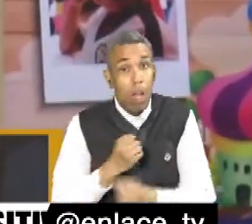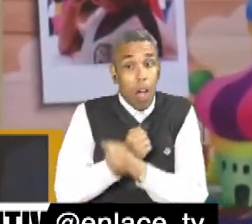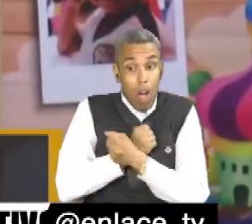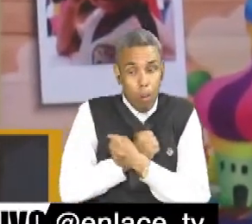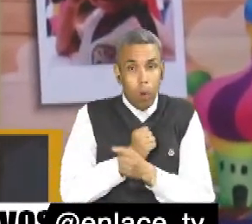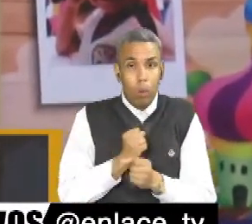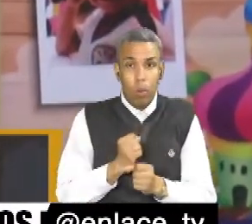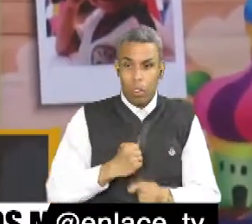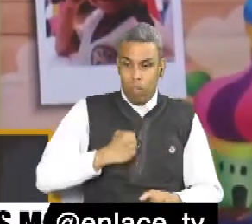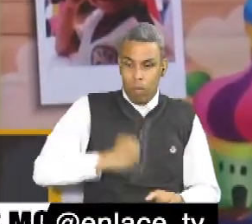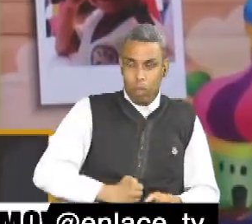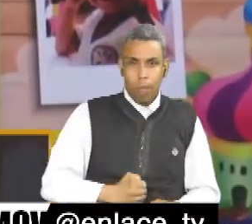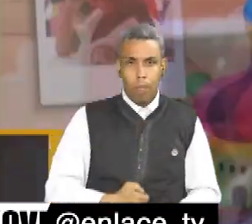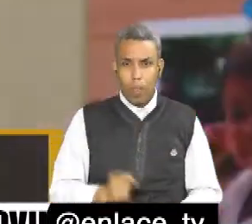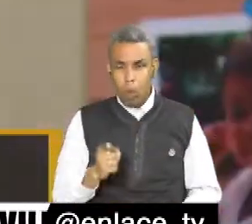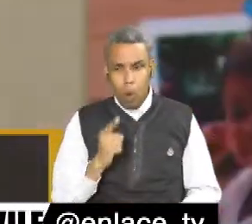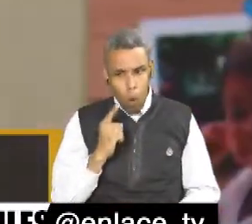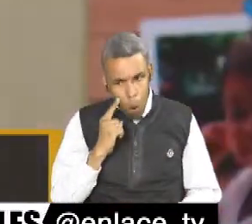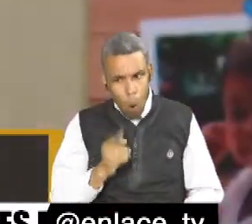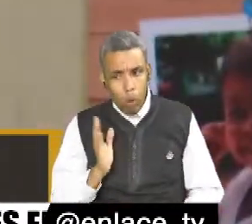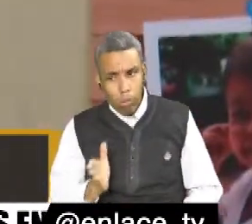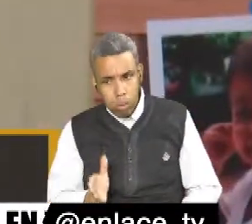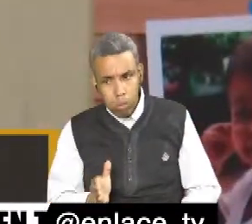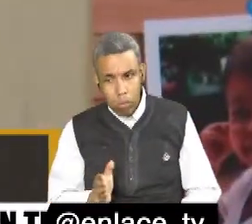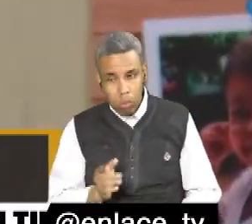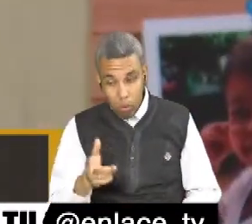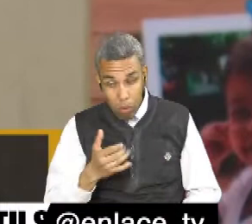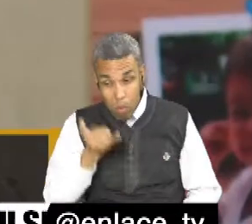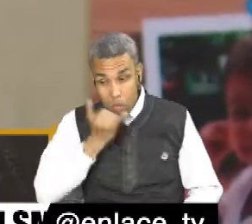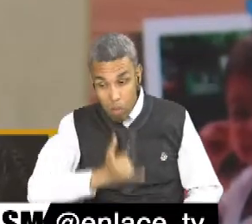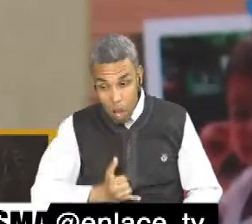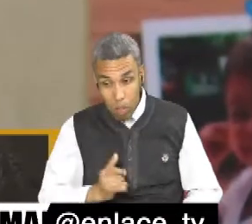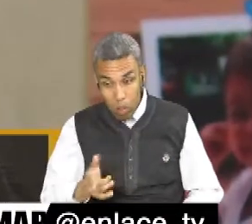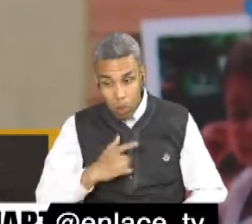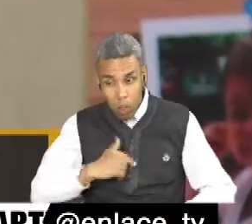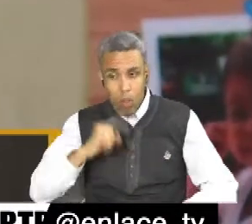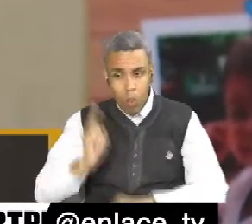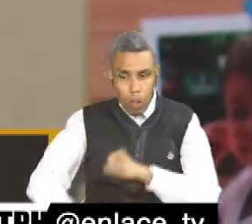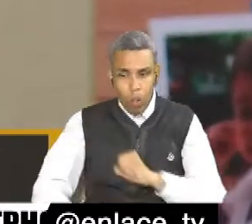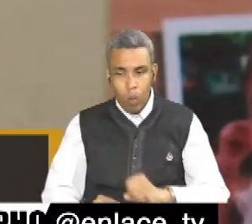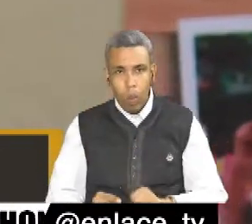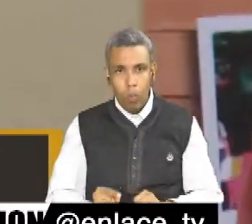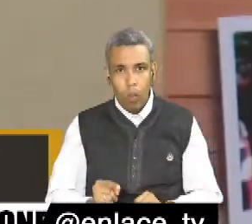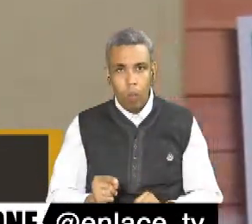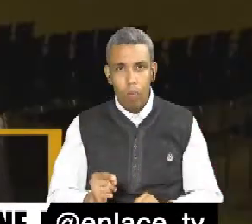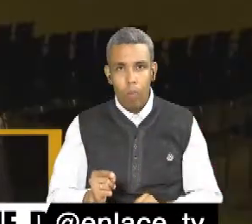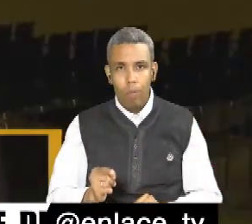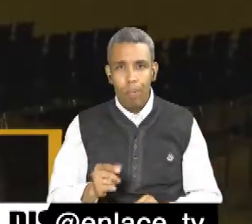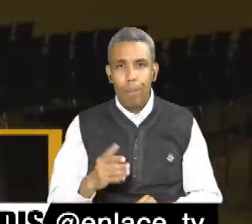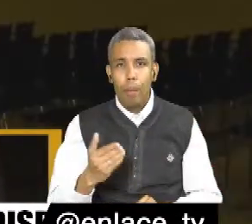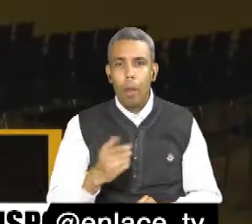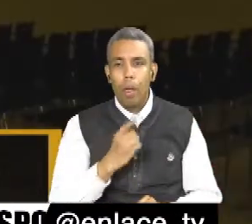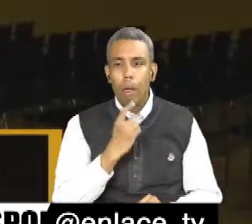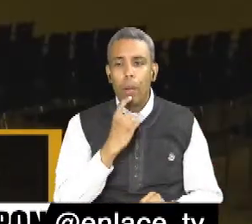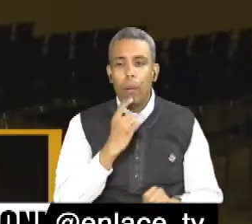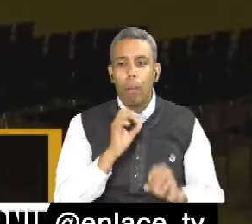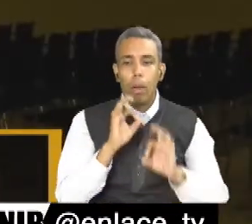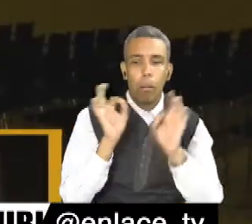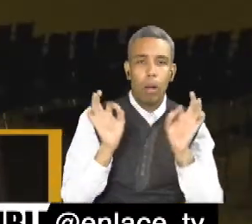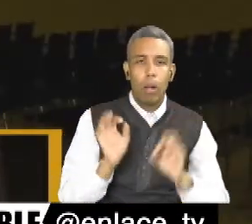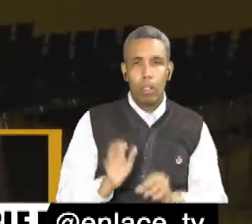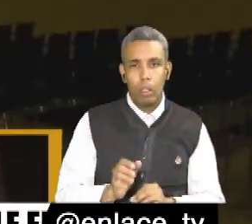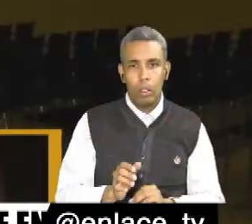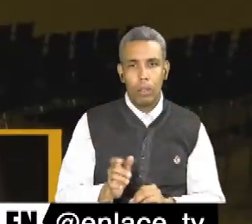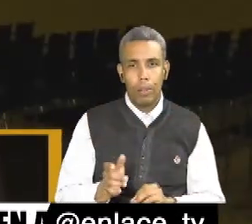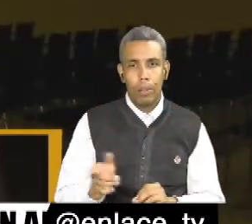algo estén listos para hacerlo, no que hablan y no hacen nada. Tenemos unos niños un poco sueltos,